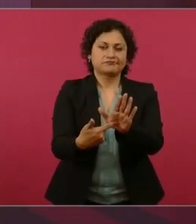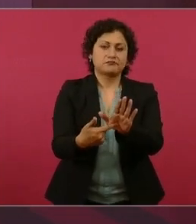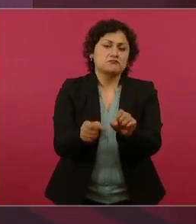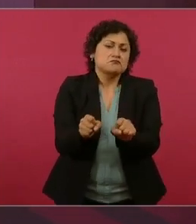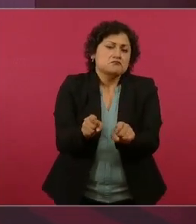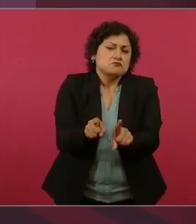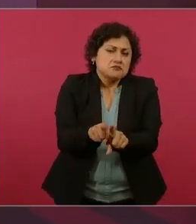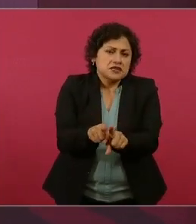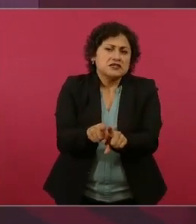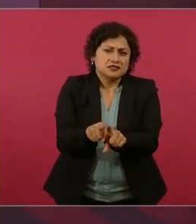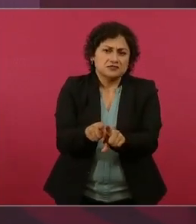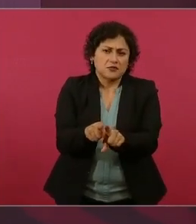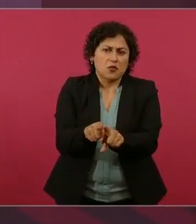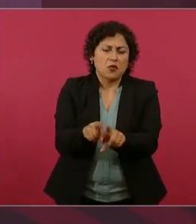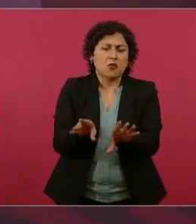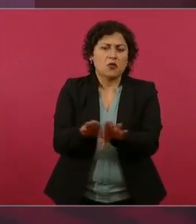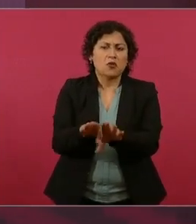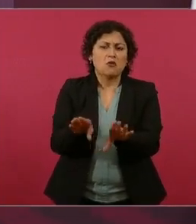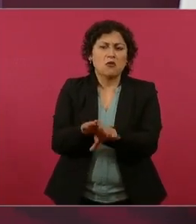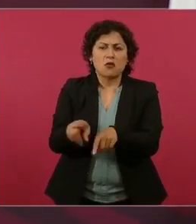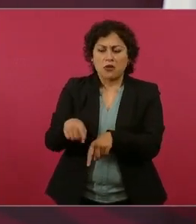canonjías o la moneda de cambio